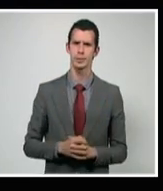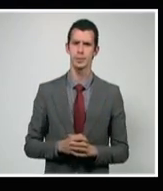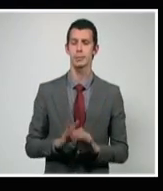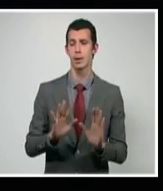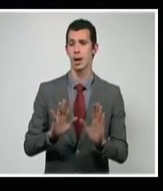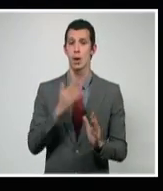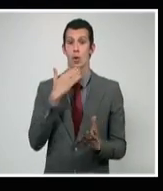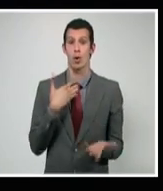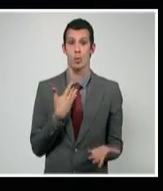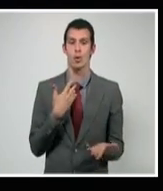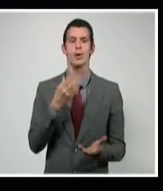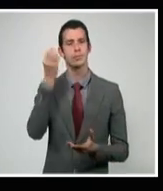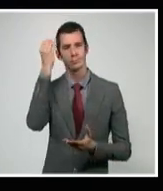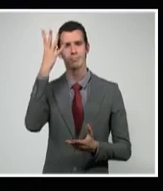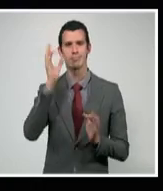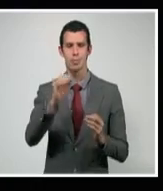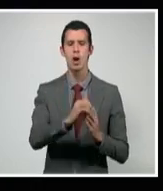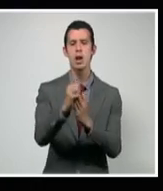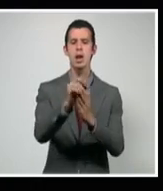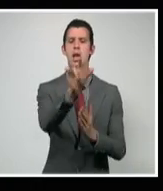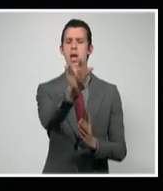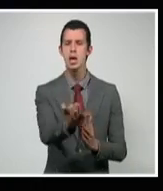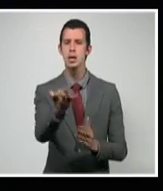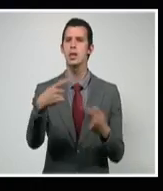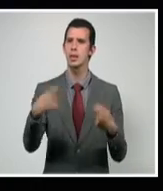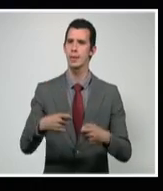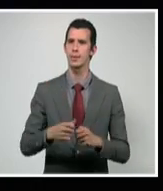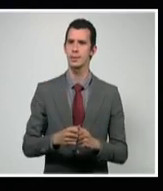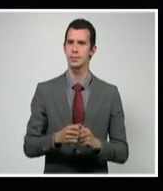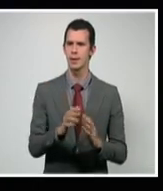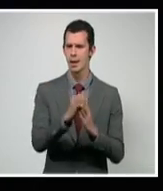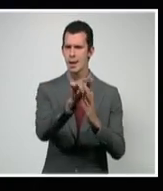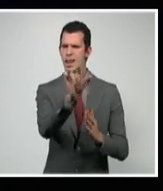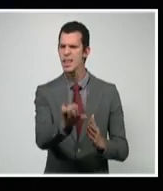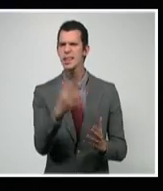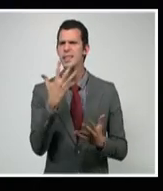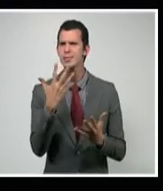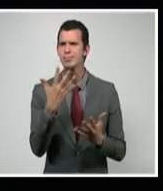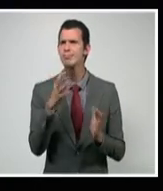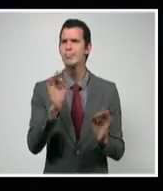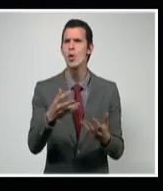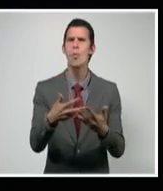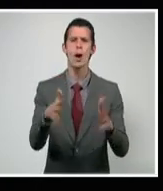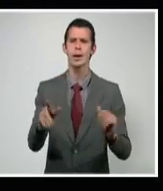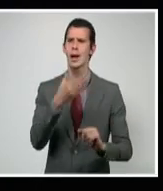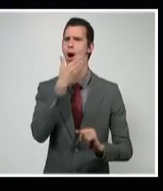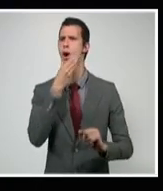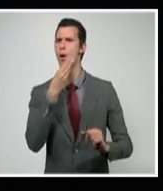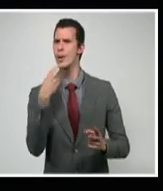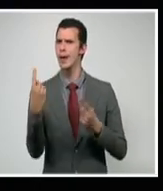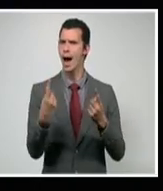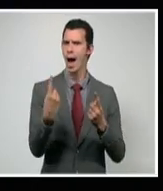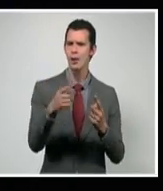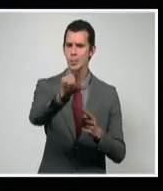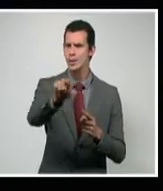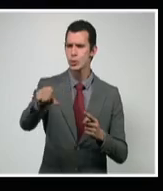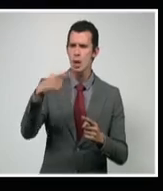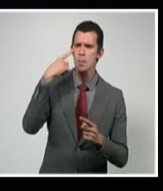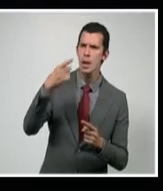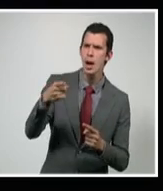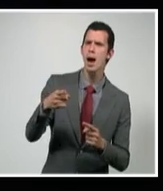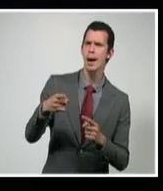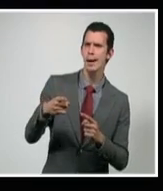de becas, por ejemplo, de formación de líderes en el exterior, donde se han utilizado instituciones, ONG, universidades, planes